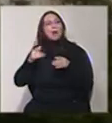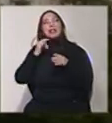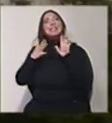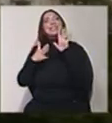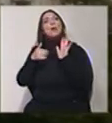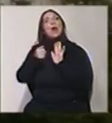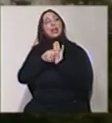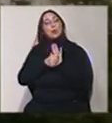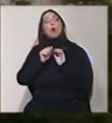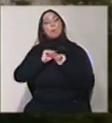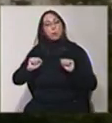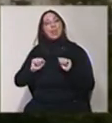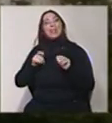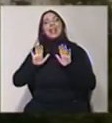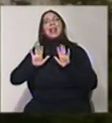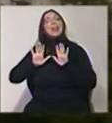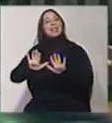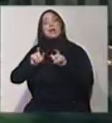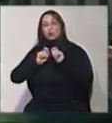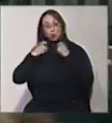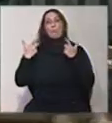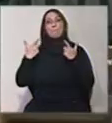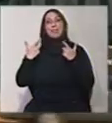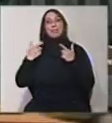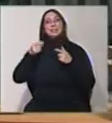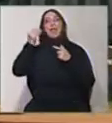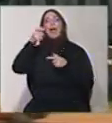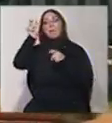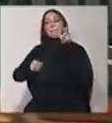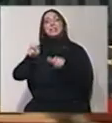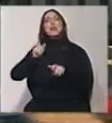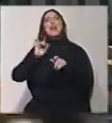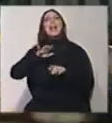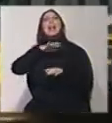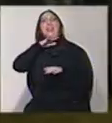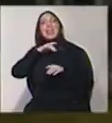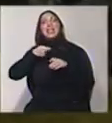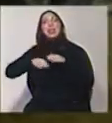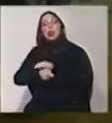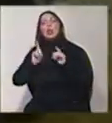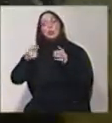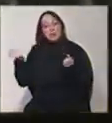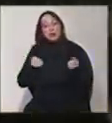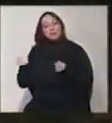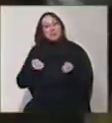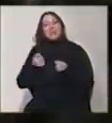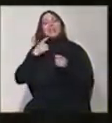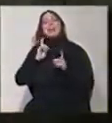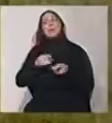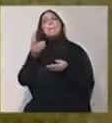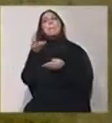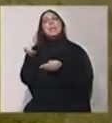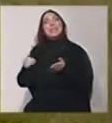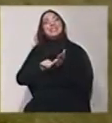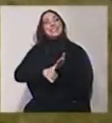los efectivos militares a detener infraganti a personas que estén cometiendo delitos y a controlar vehículos. También podrán pedirle identificación a personas